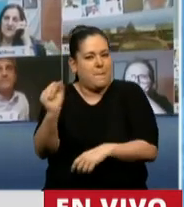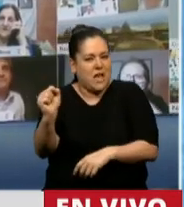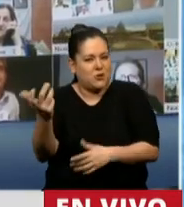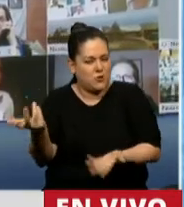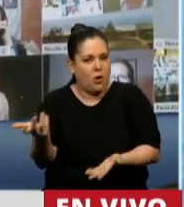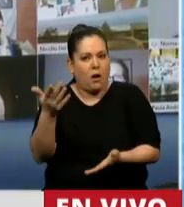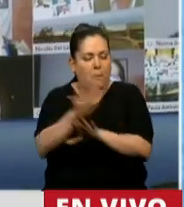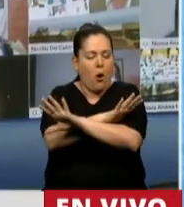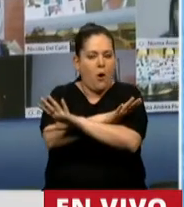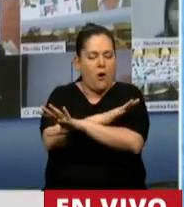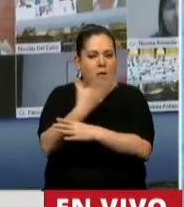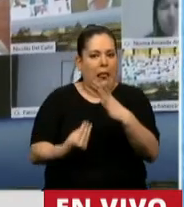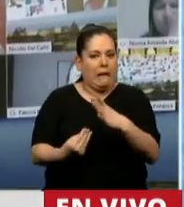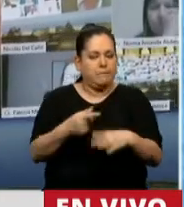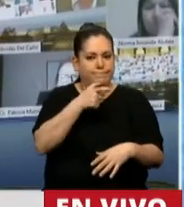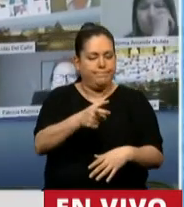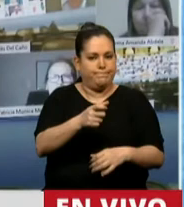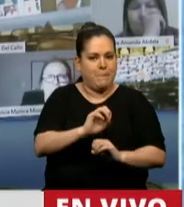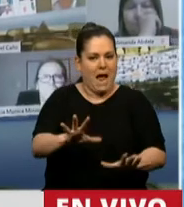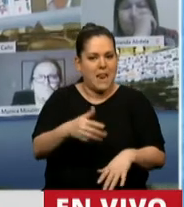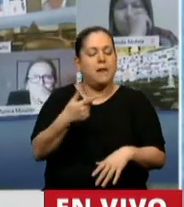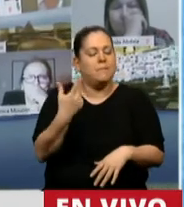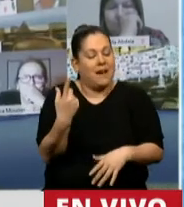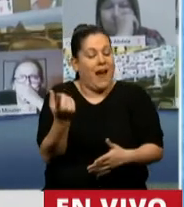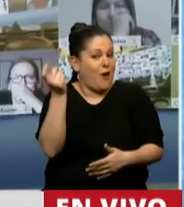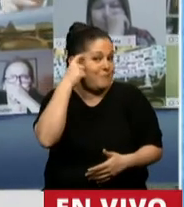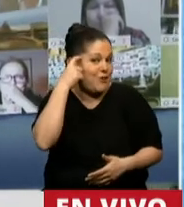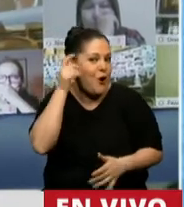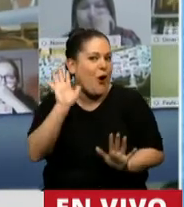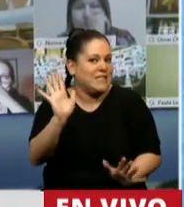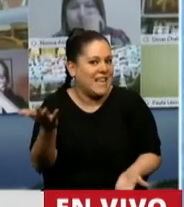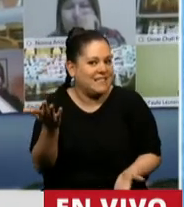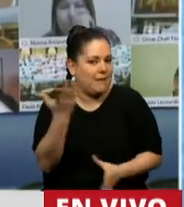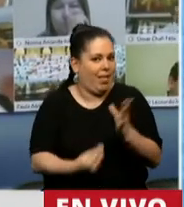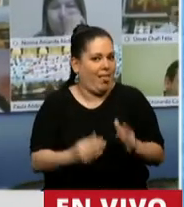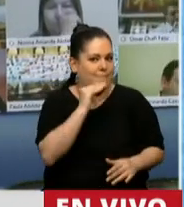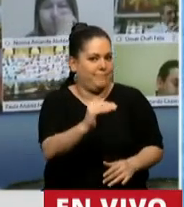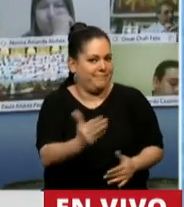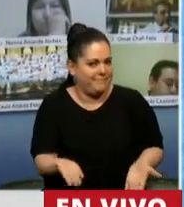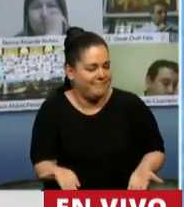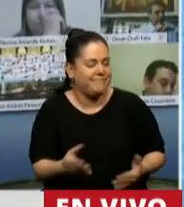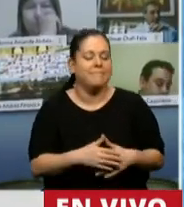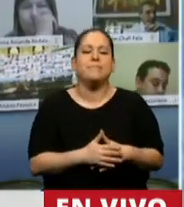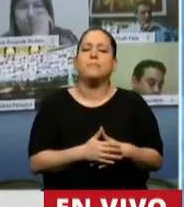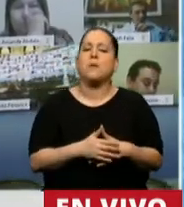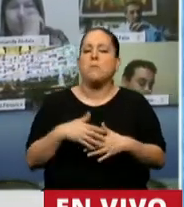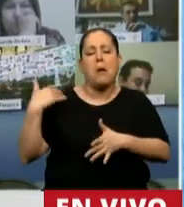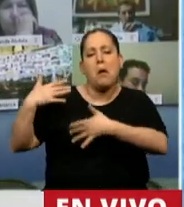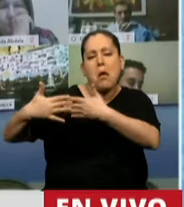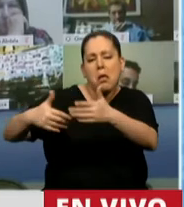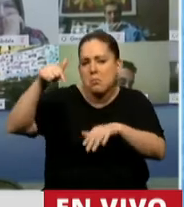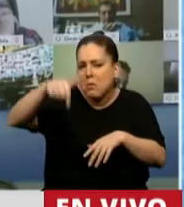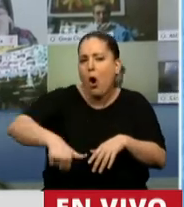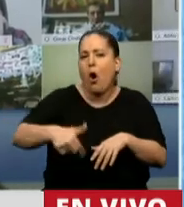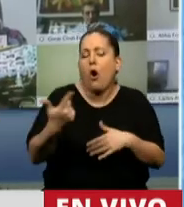Claro, cuando no se dice lo que se está pensando o el subconsciente traiciona, ocurren estos hechos. Pero vamos a más acá en el tiempo. Posteriormente,